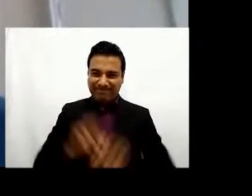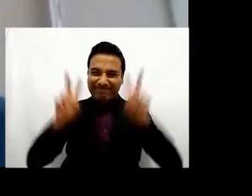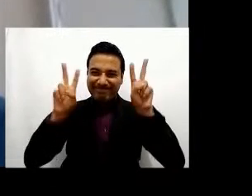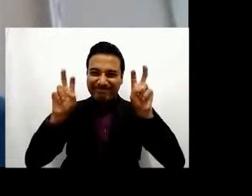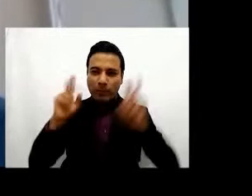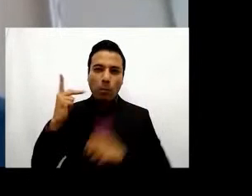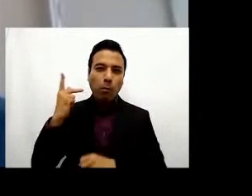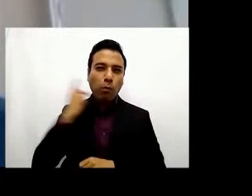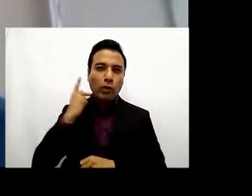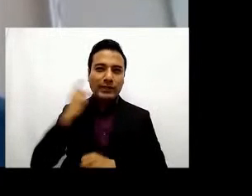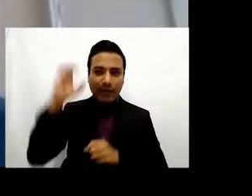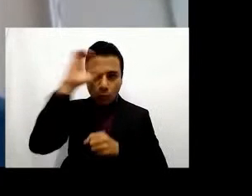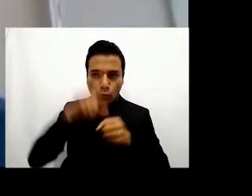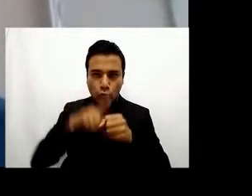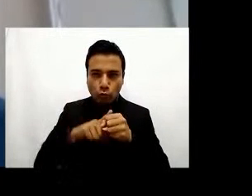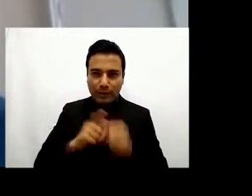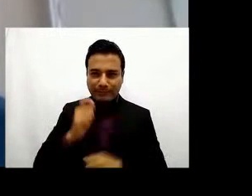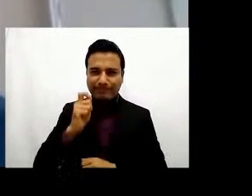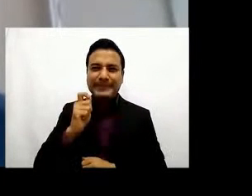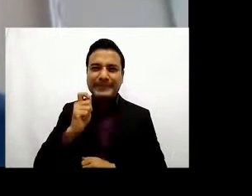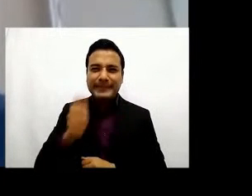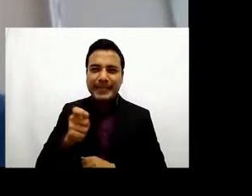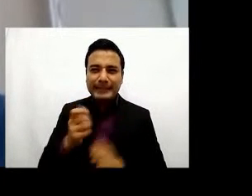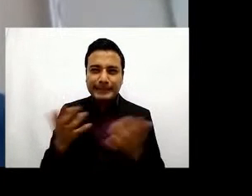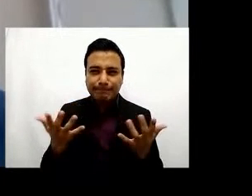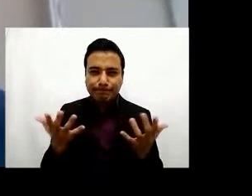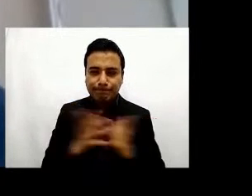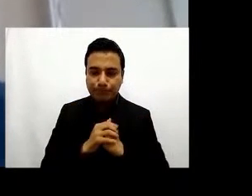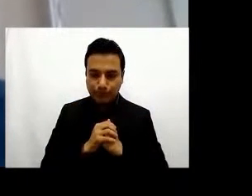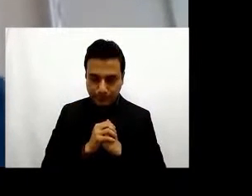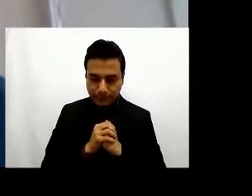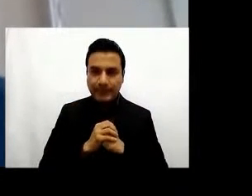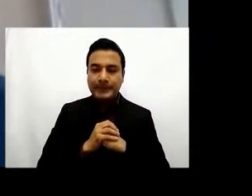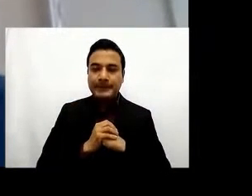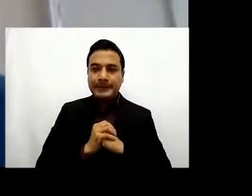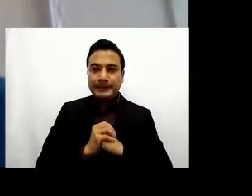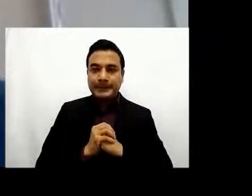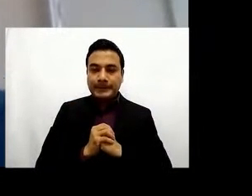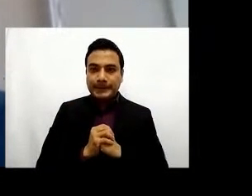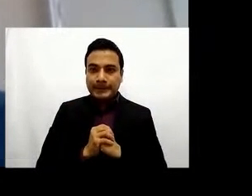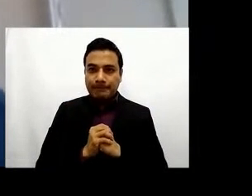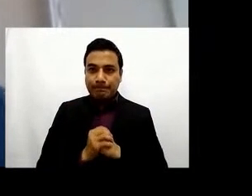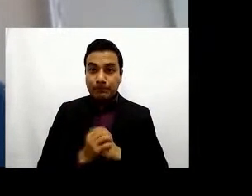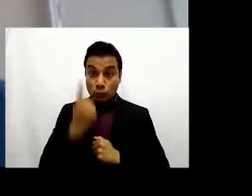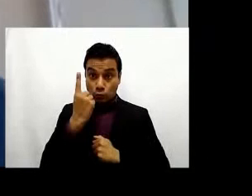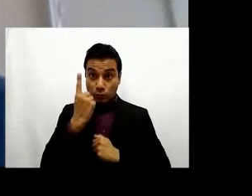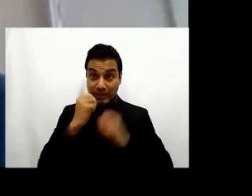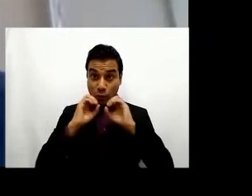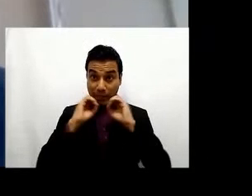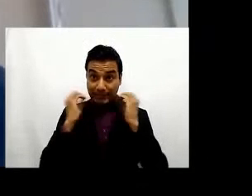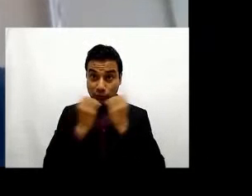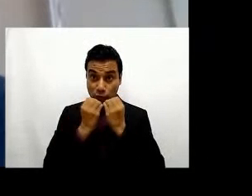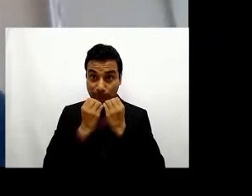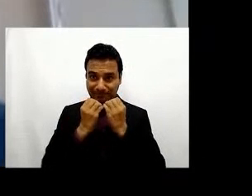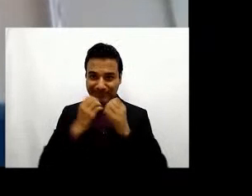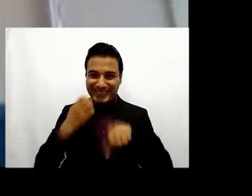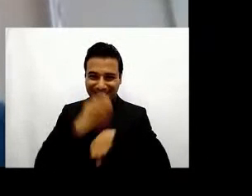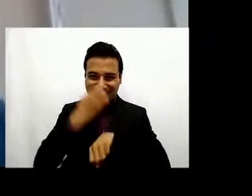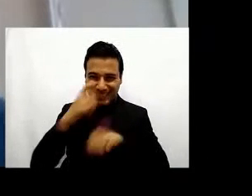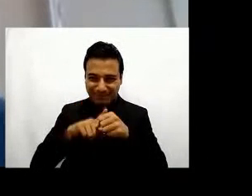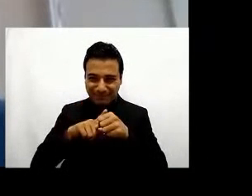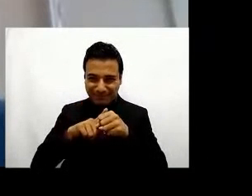se puede resumir diciendo que es la respuesta que da una organización estatal, un